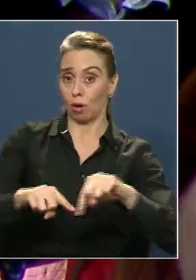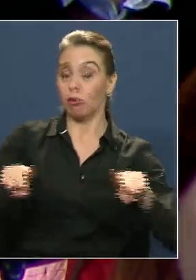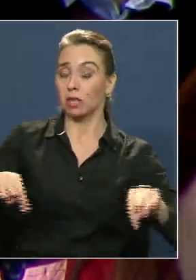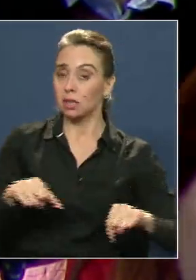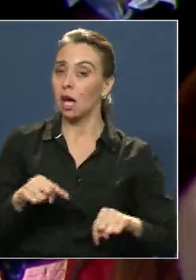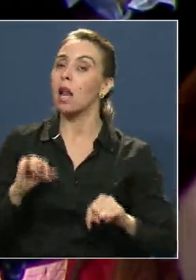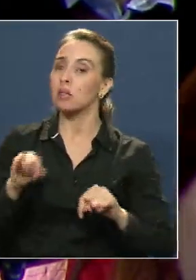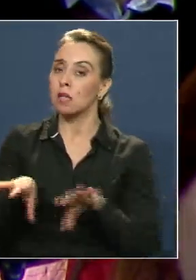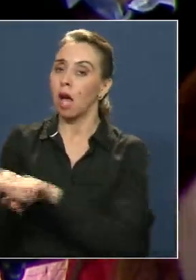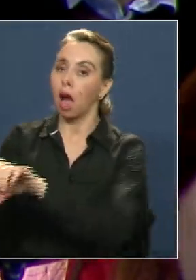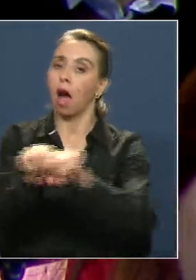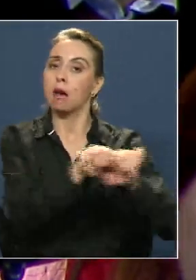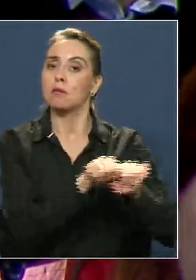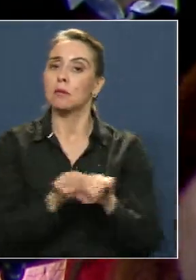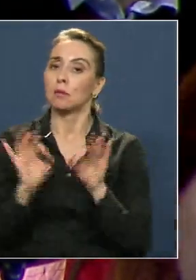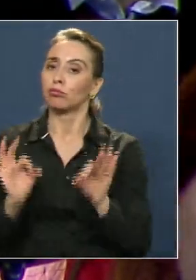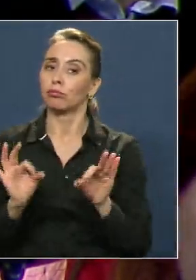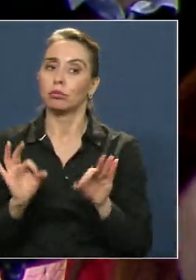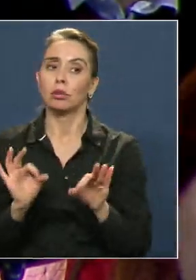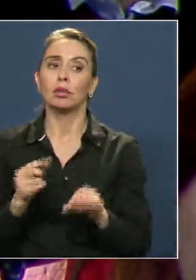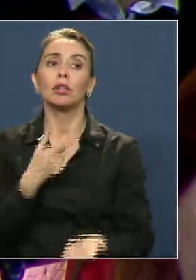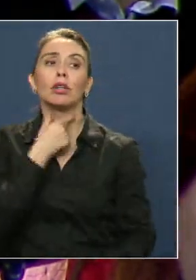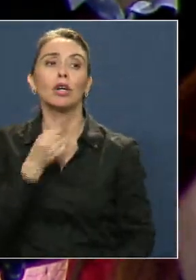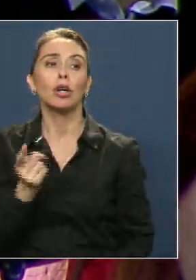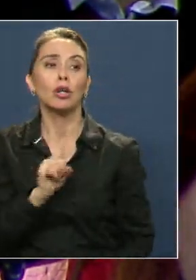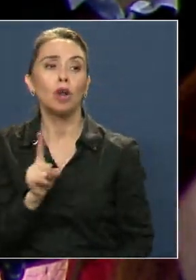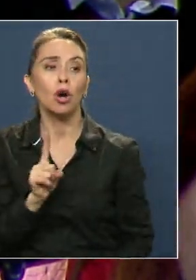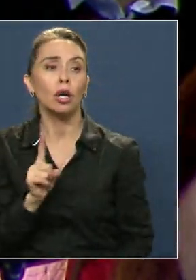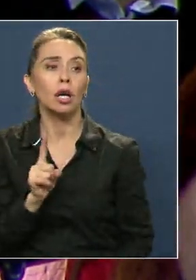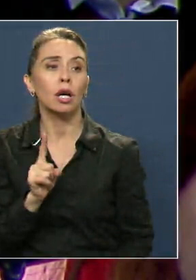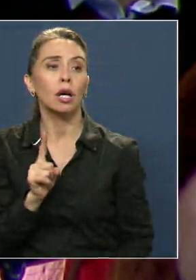esto tomar un tono